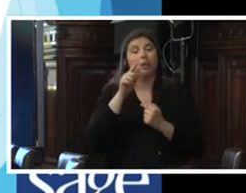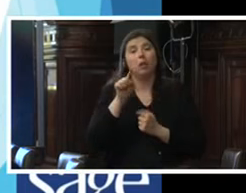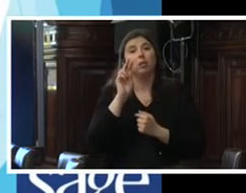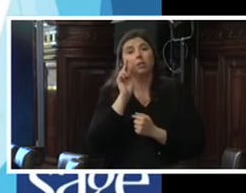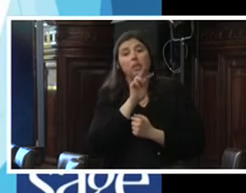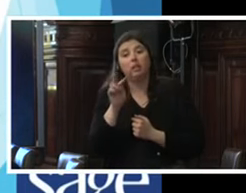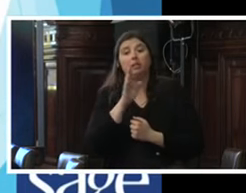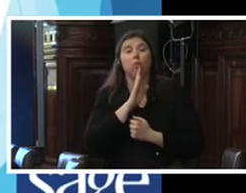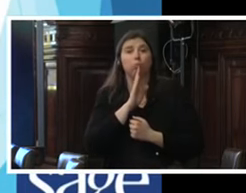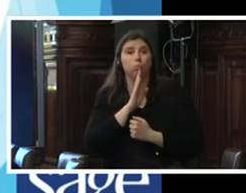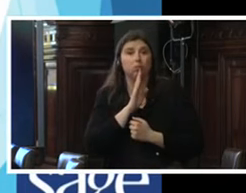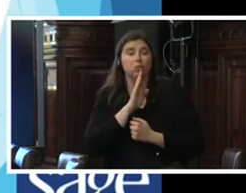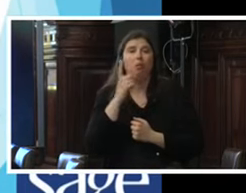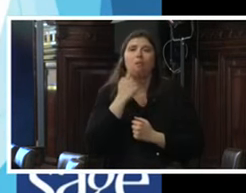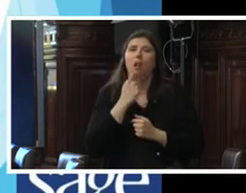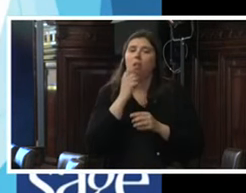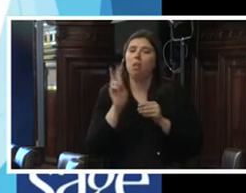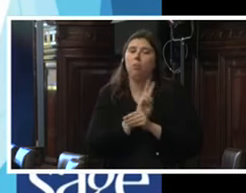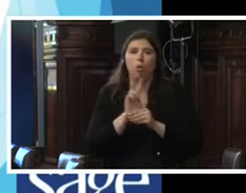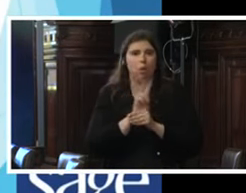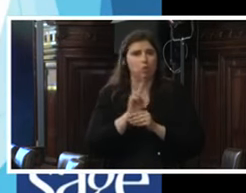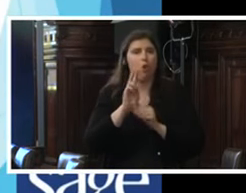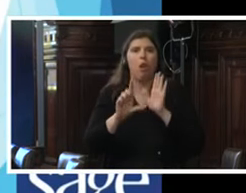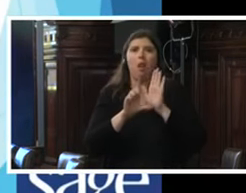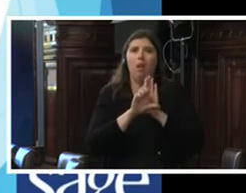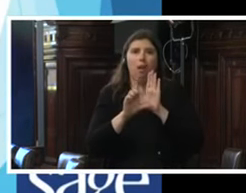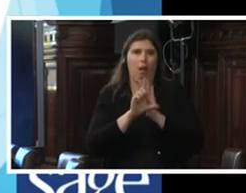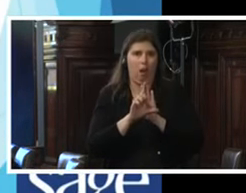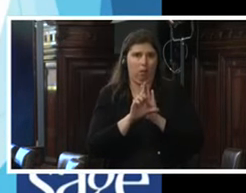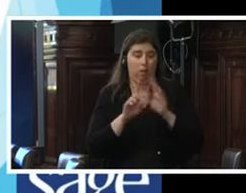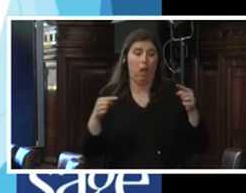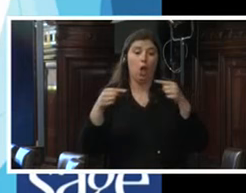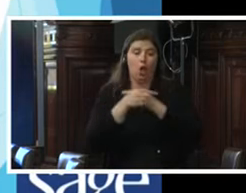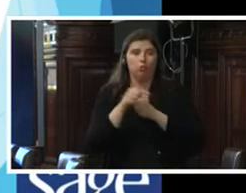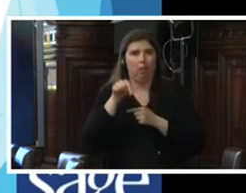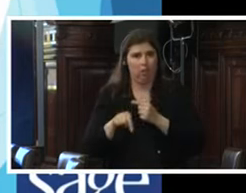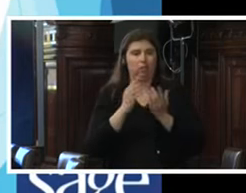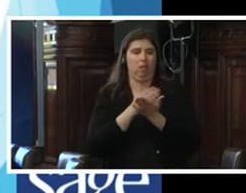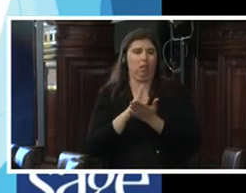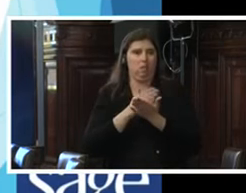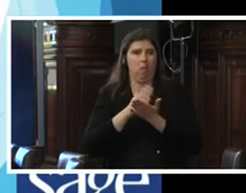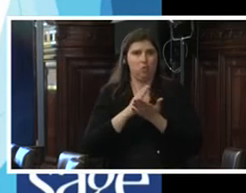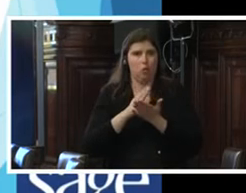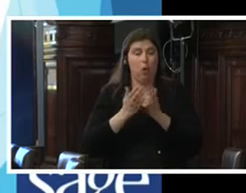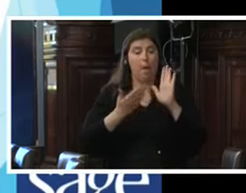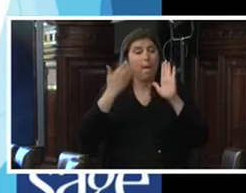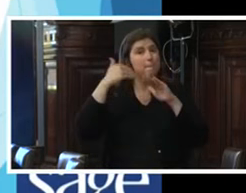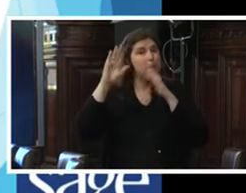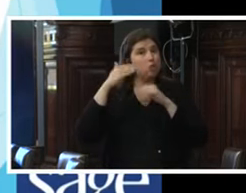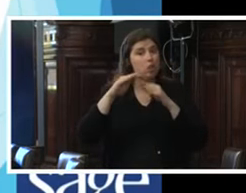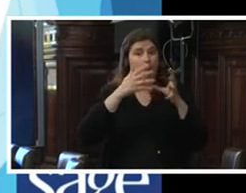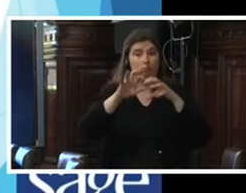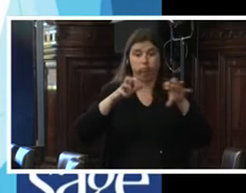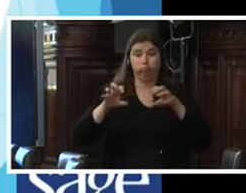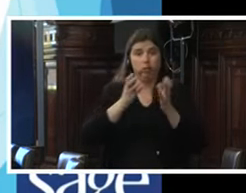proyecciones de gargantas discriminación quién es el mejor y el state seminarios de datos del año digo